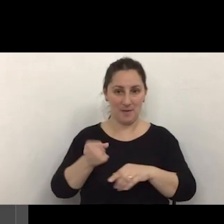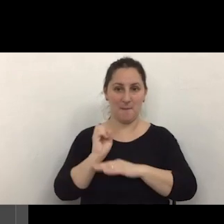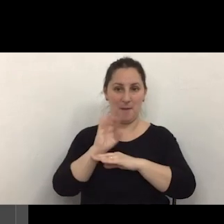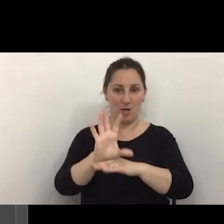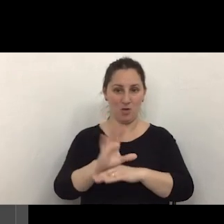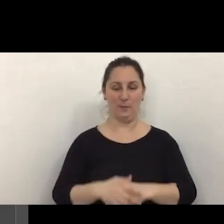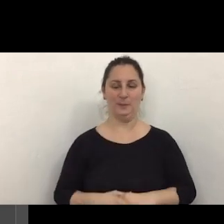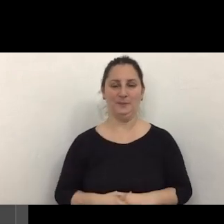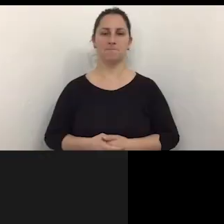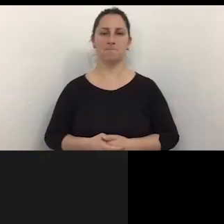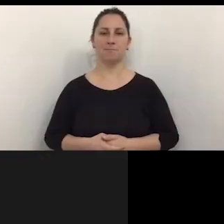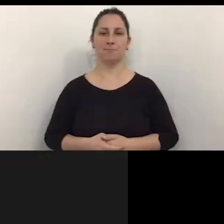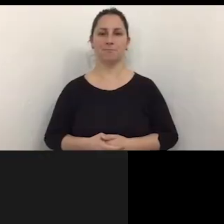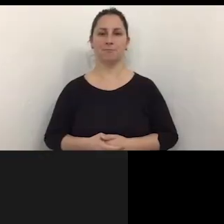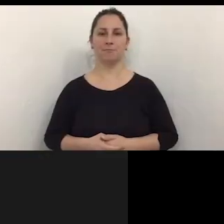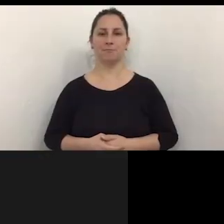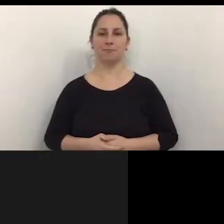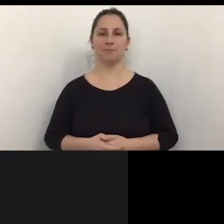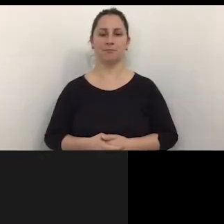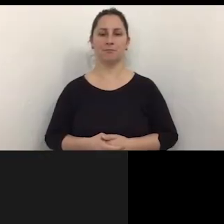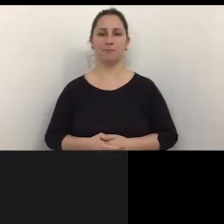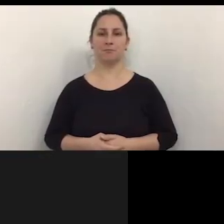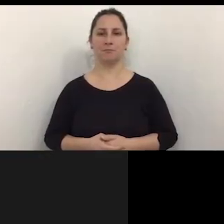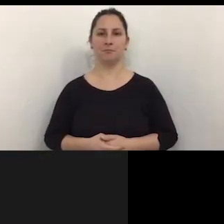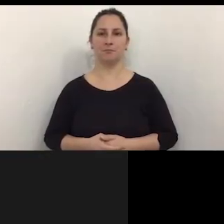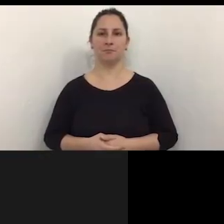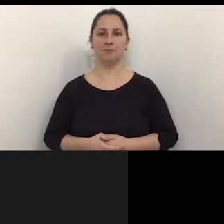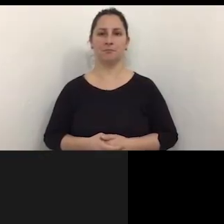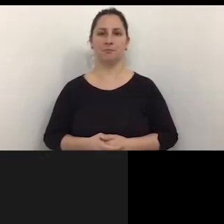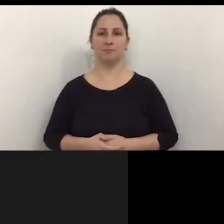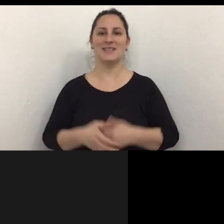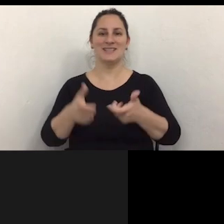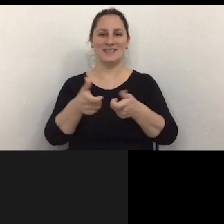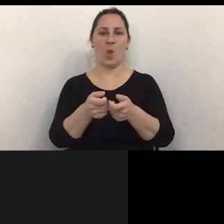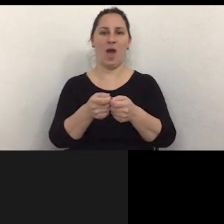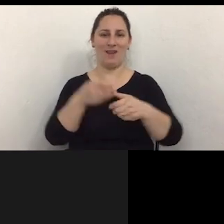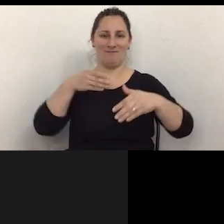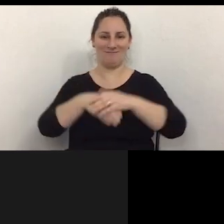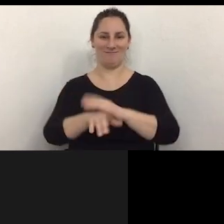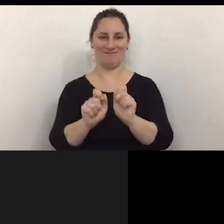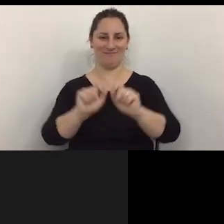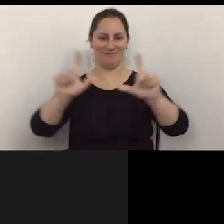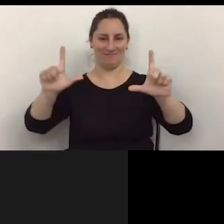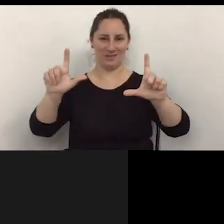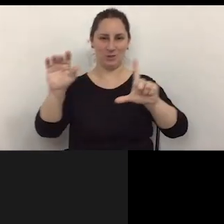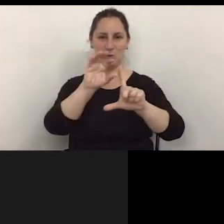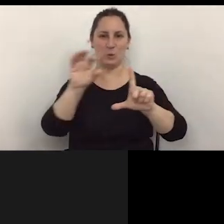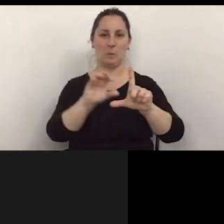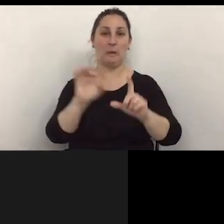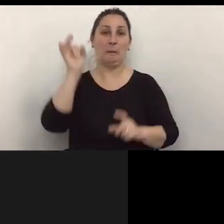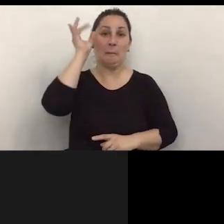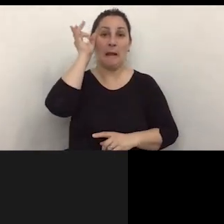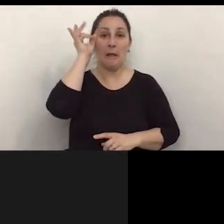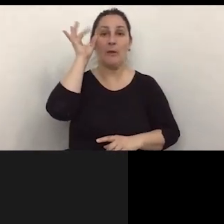momento. Desde el teléfono. Perdón, pero se ve que con tantas pantallas que compartí,